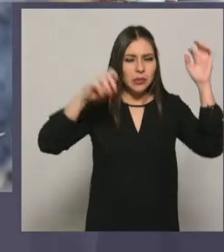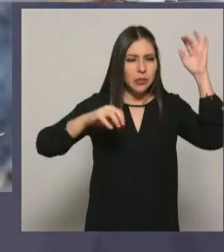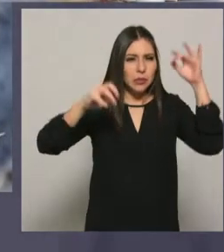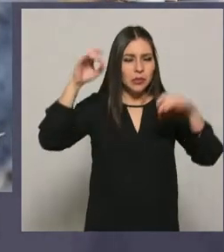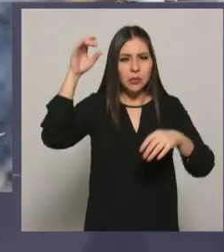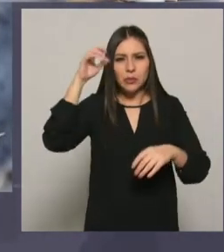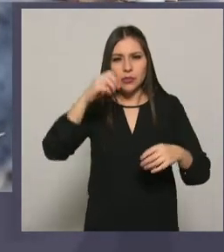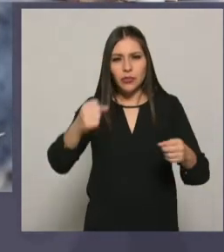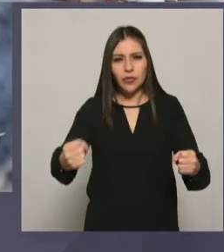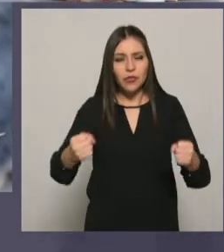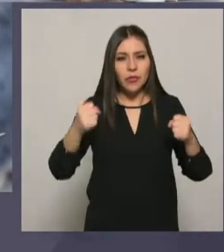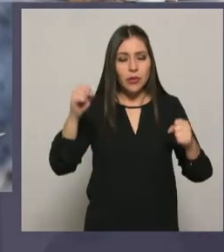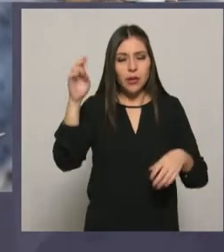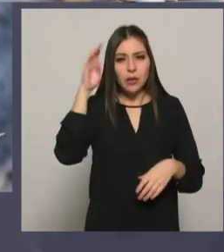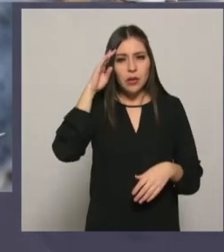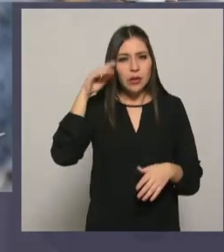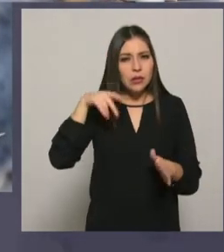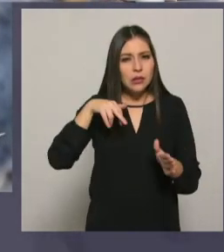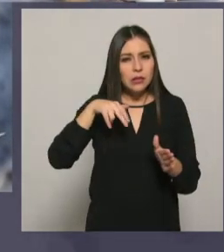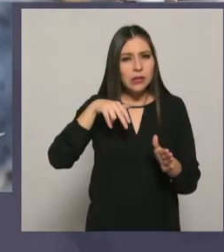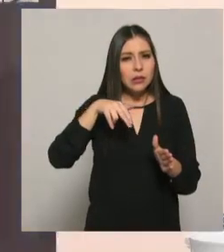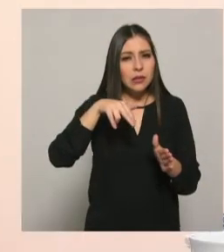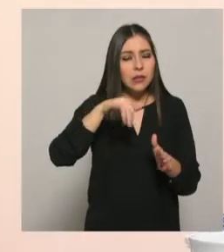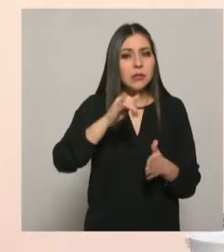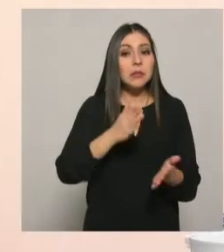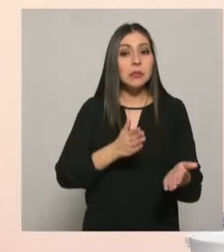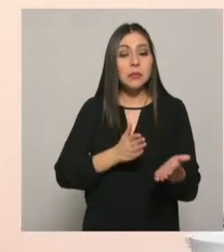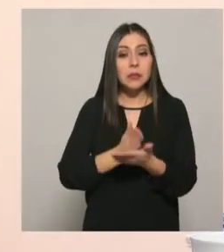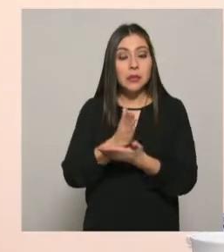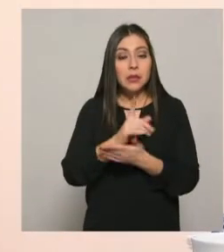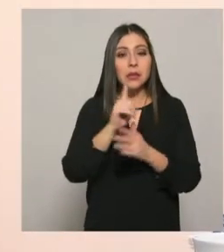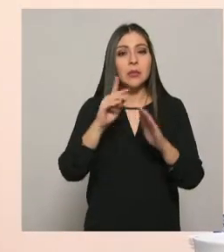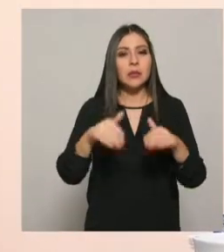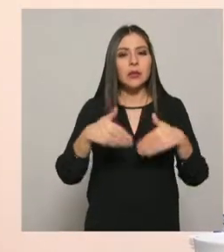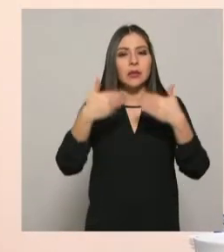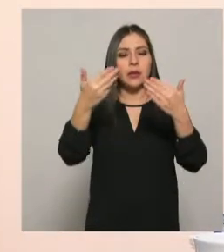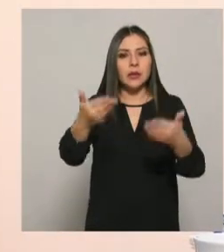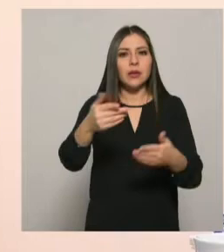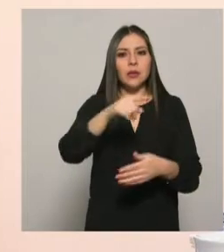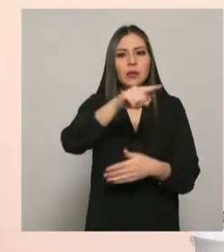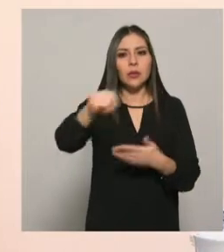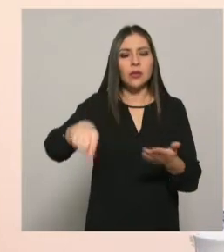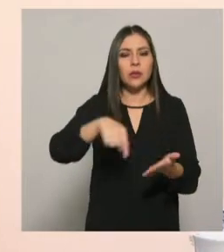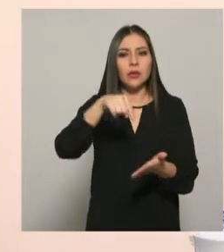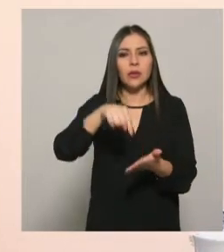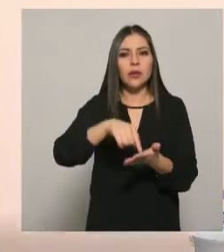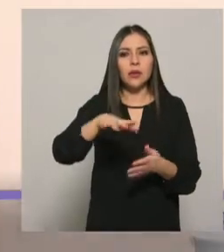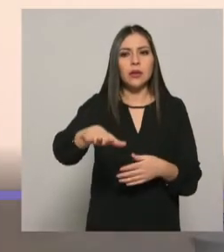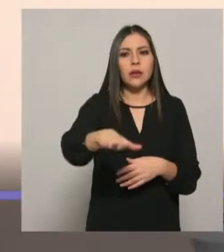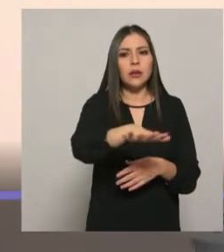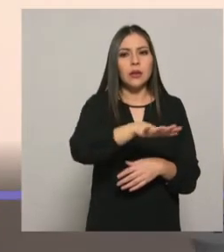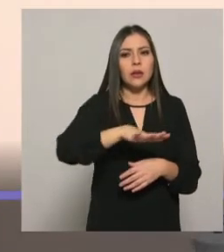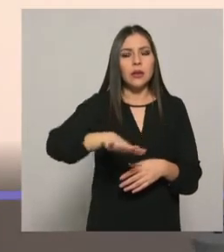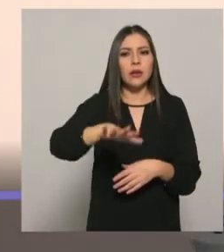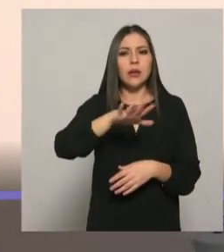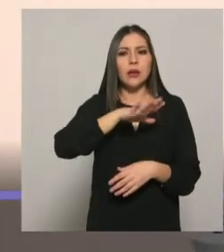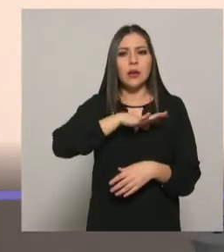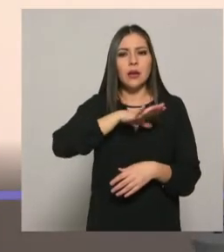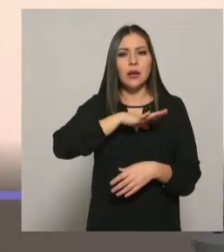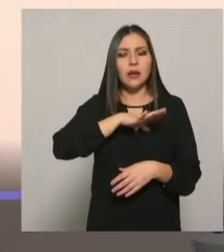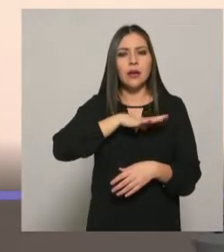eso. Después llegaba a donde estaba una ciénaga.